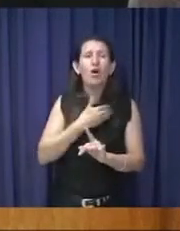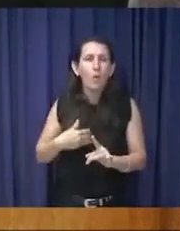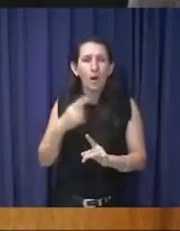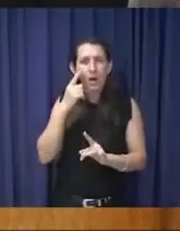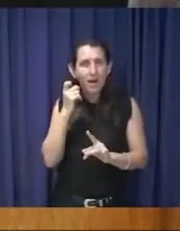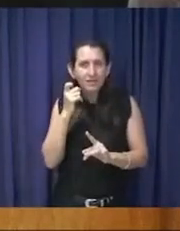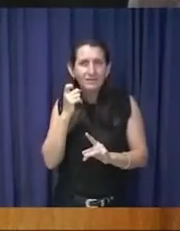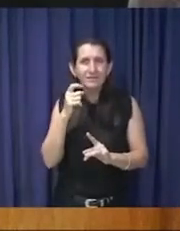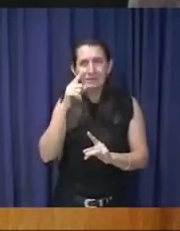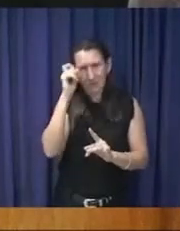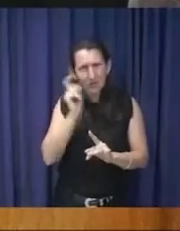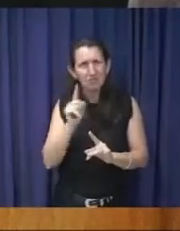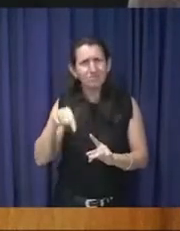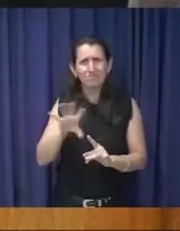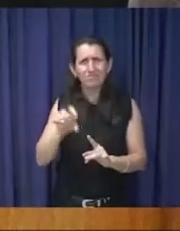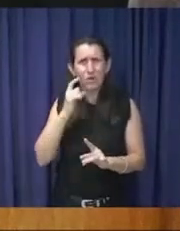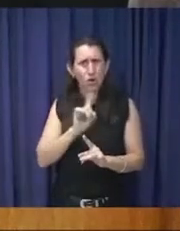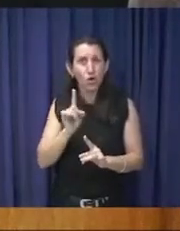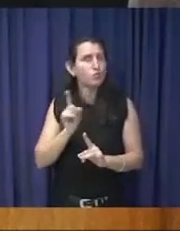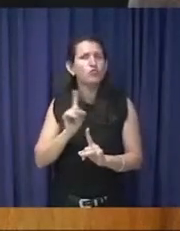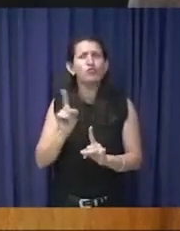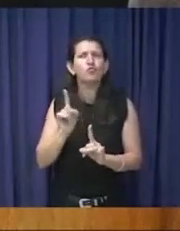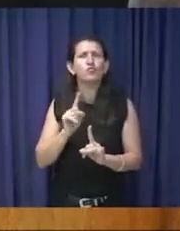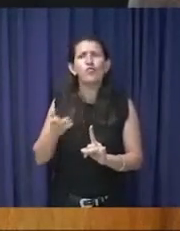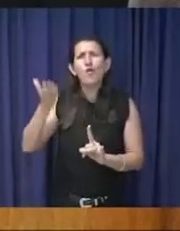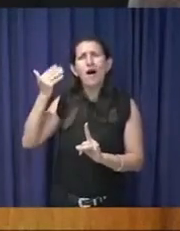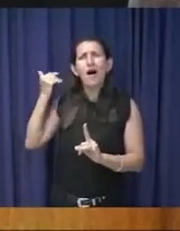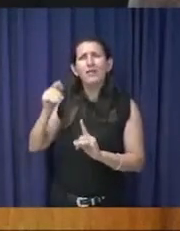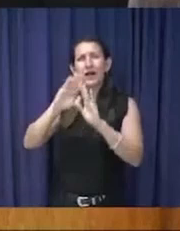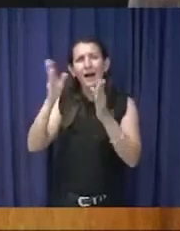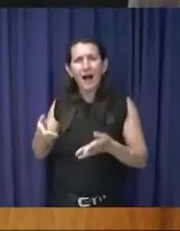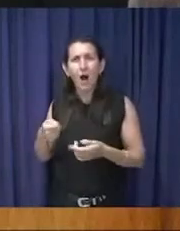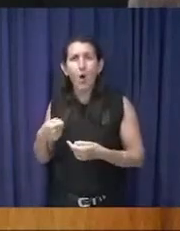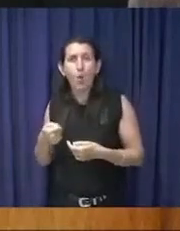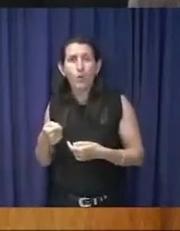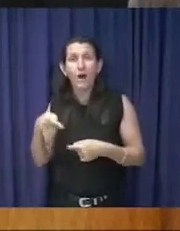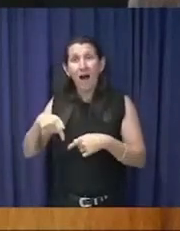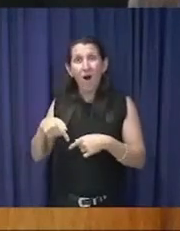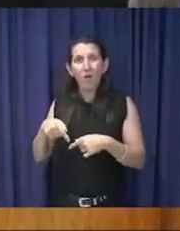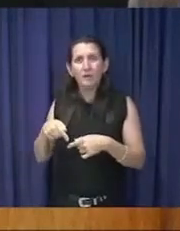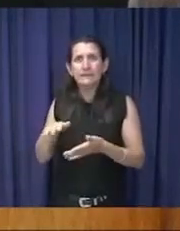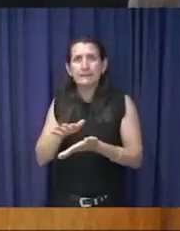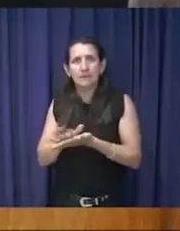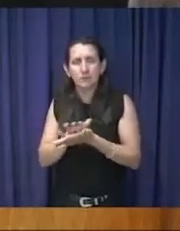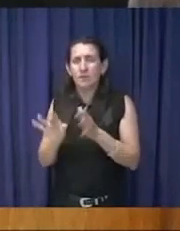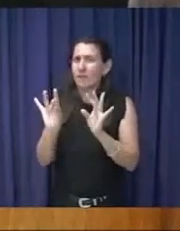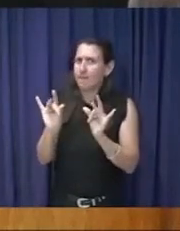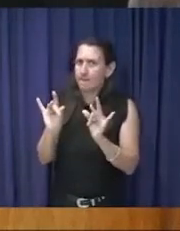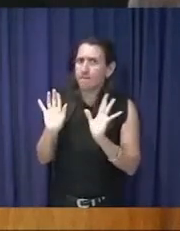gobierno provincial actual. Porque no es de la nada que la caja de jubilaciones está pasando por la situación que está